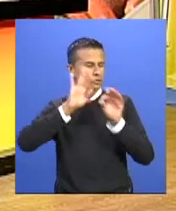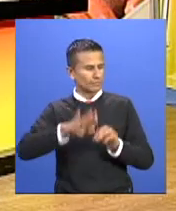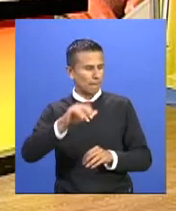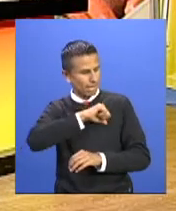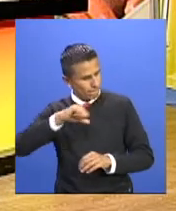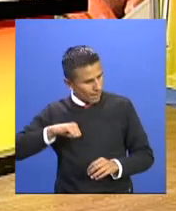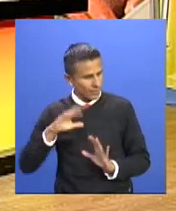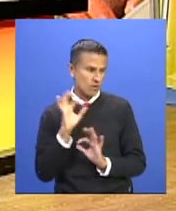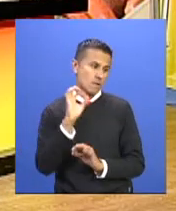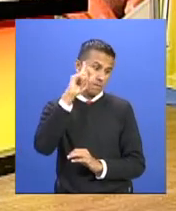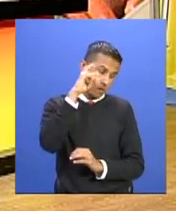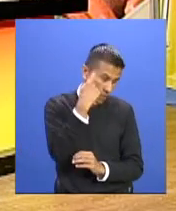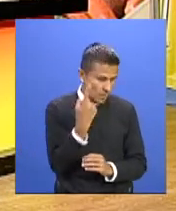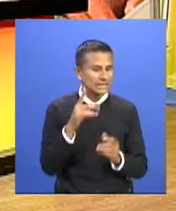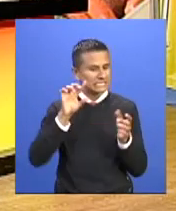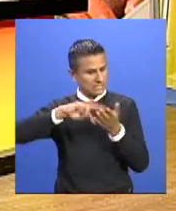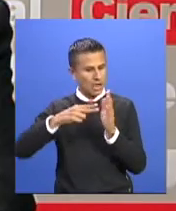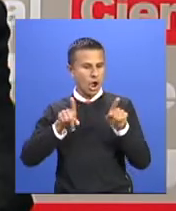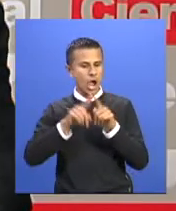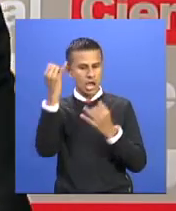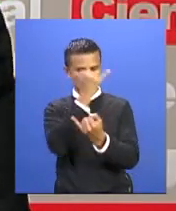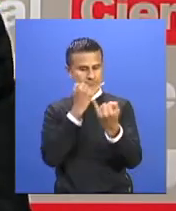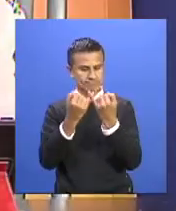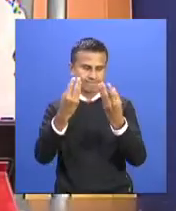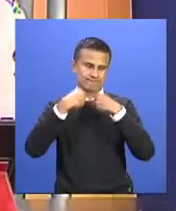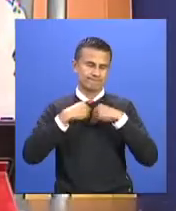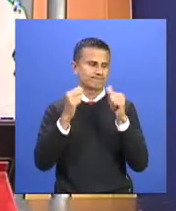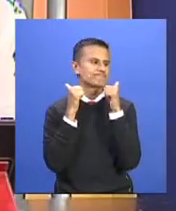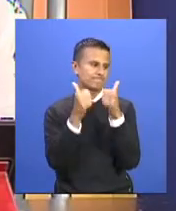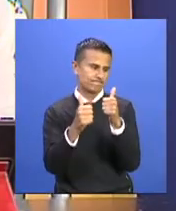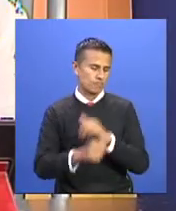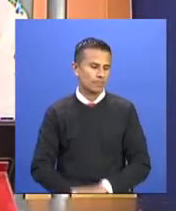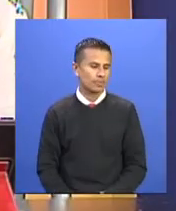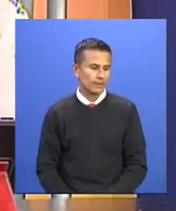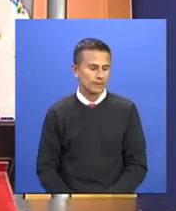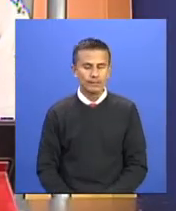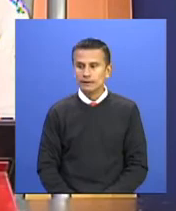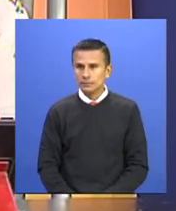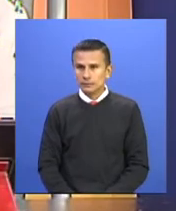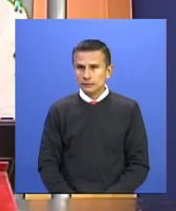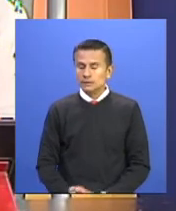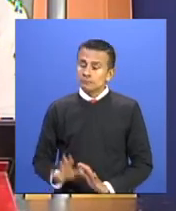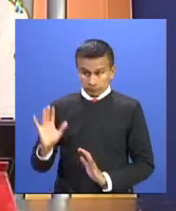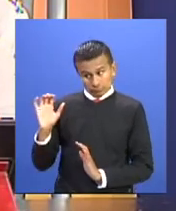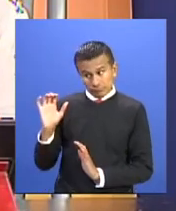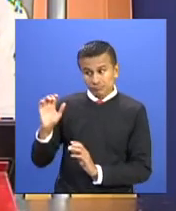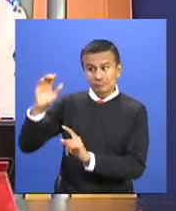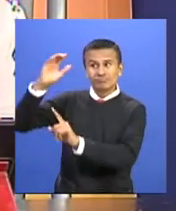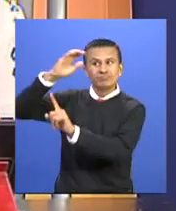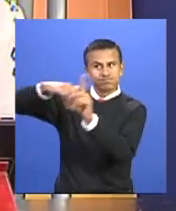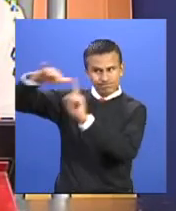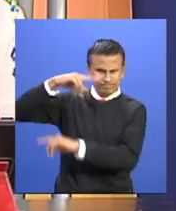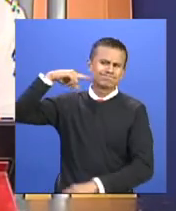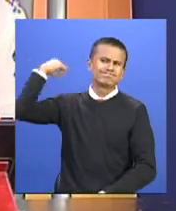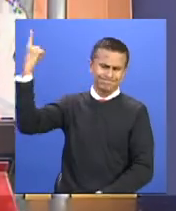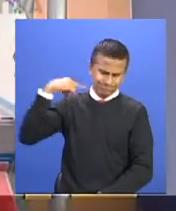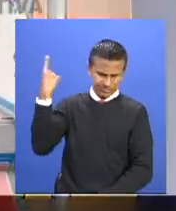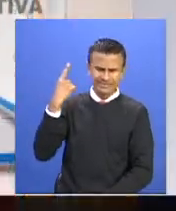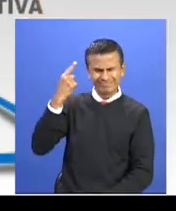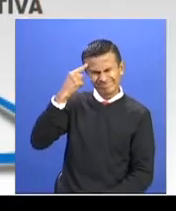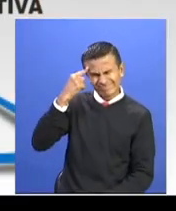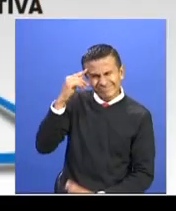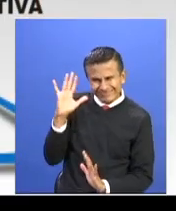privada, una buena reputación. En el contexto actual es indudable que hay una fuerte influencia